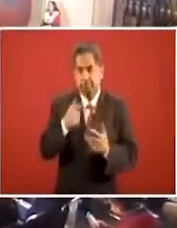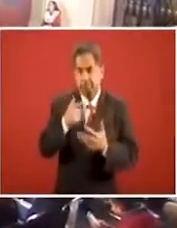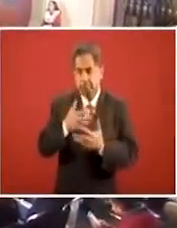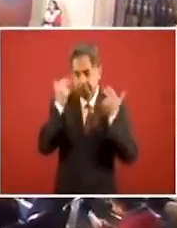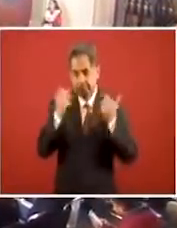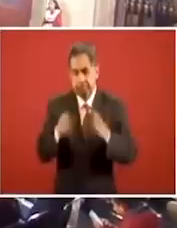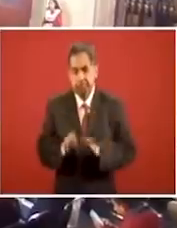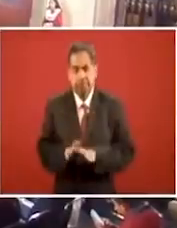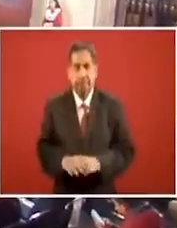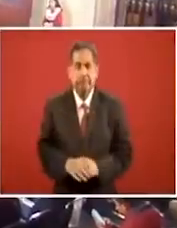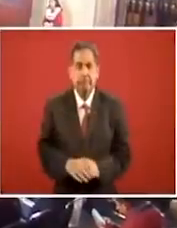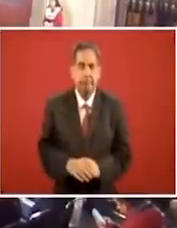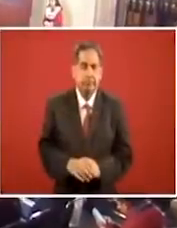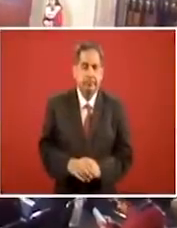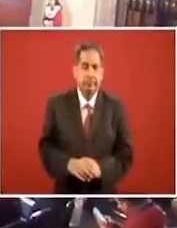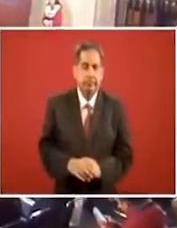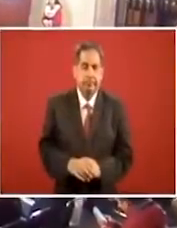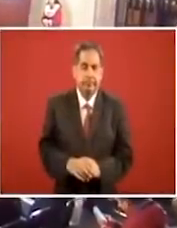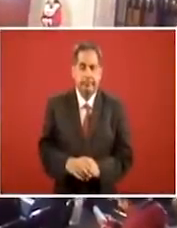En